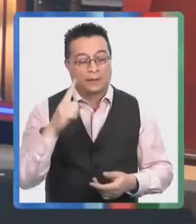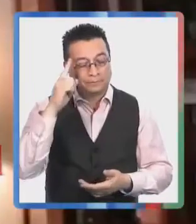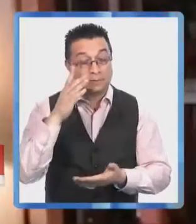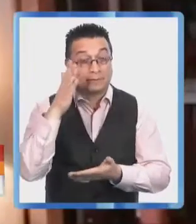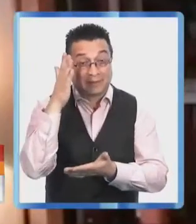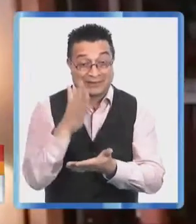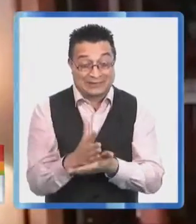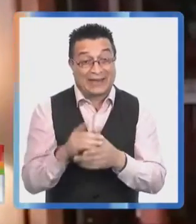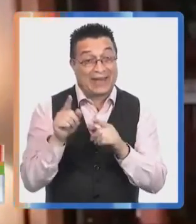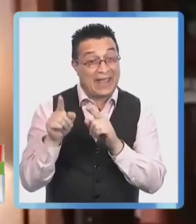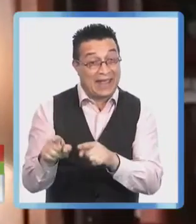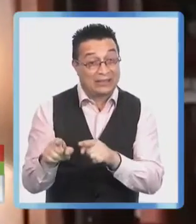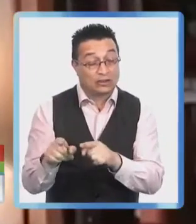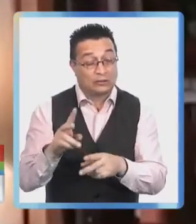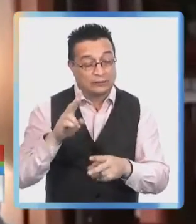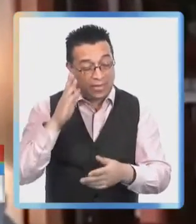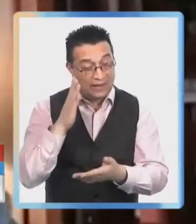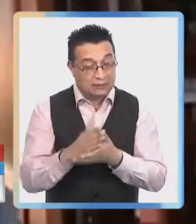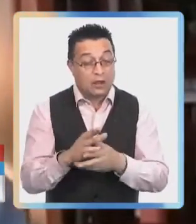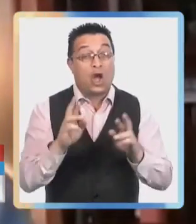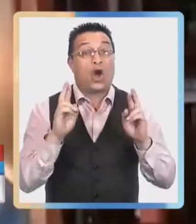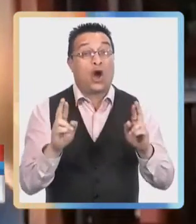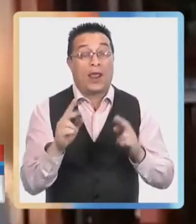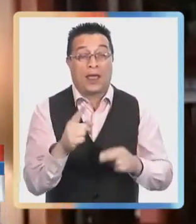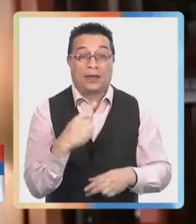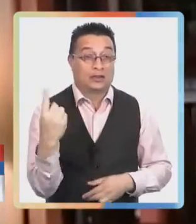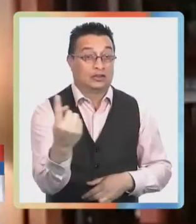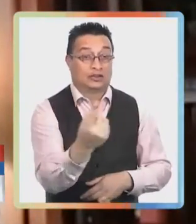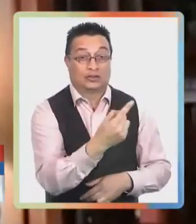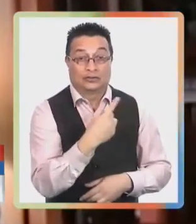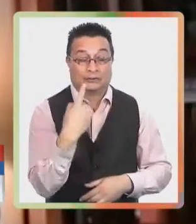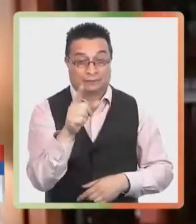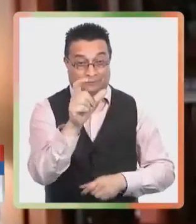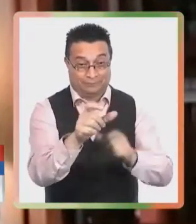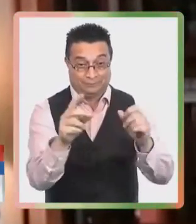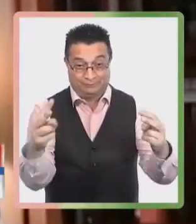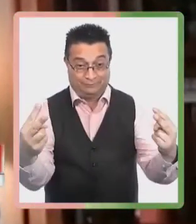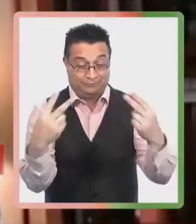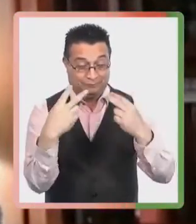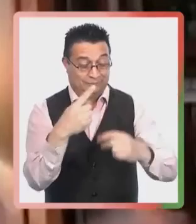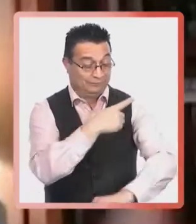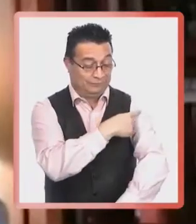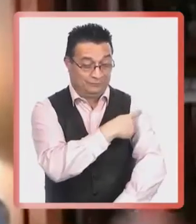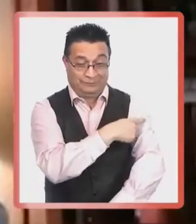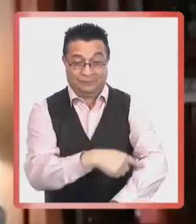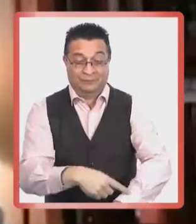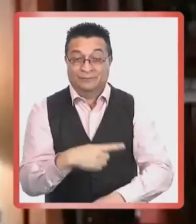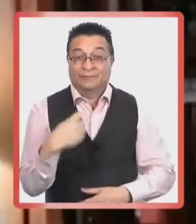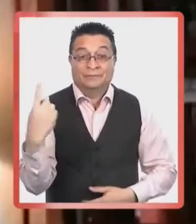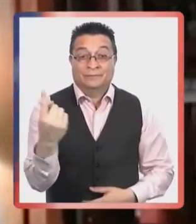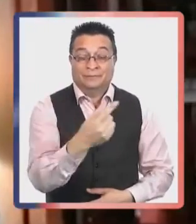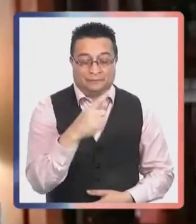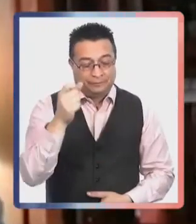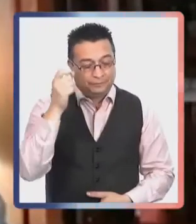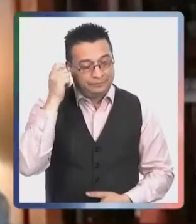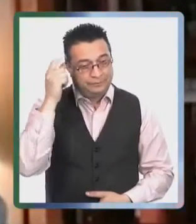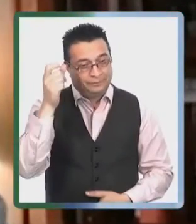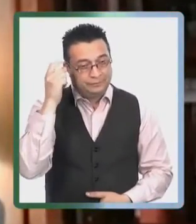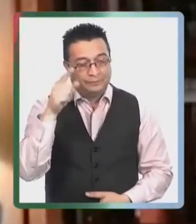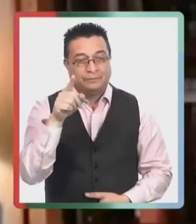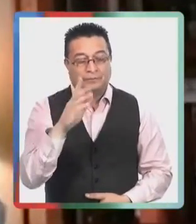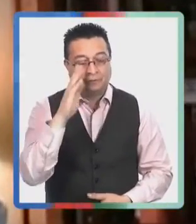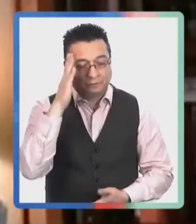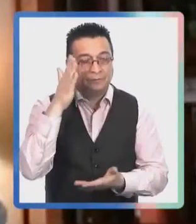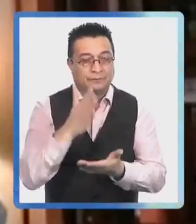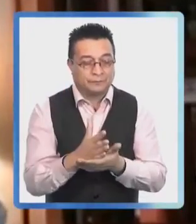Para decidir eso, Scarlett, y ojalá que todos los televidentes, como decías tú, de Arica a Magallanes, lo entiendan,